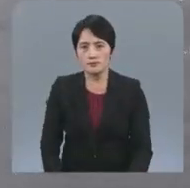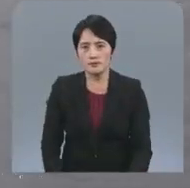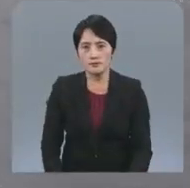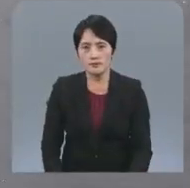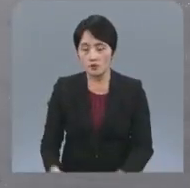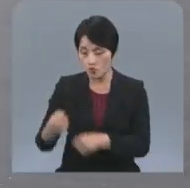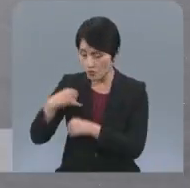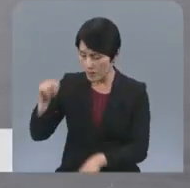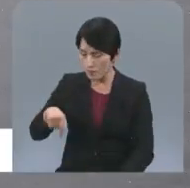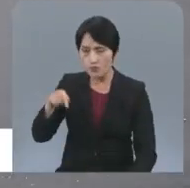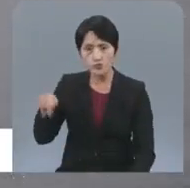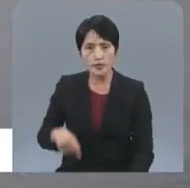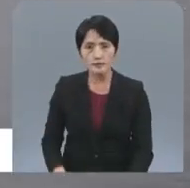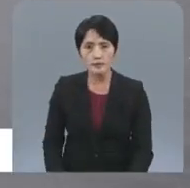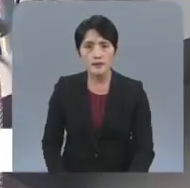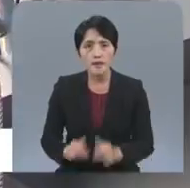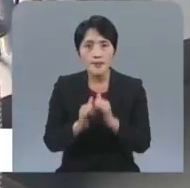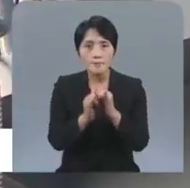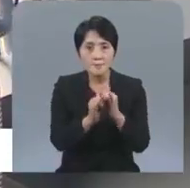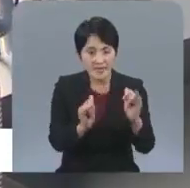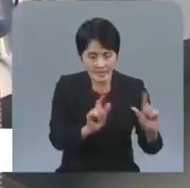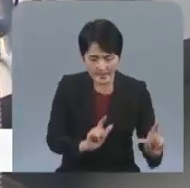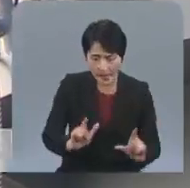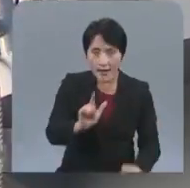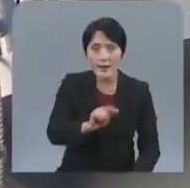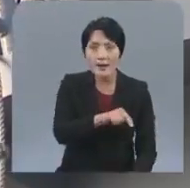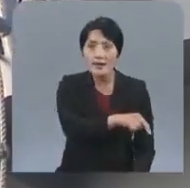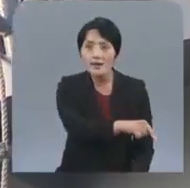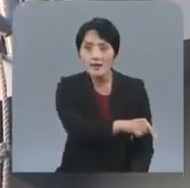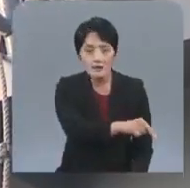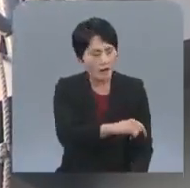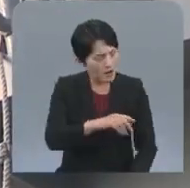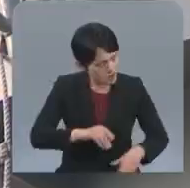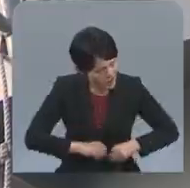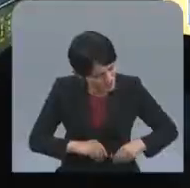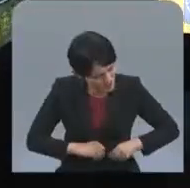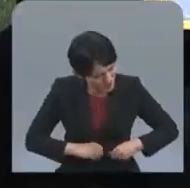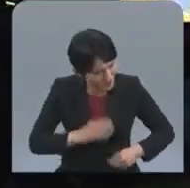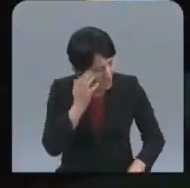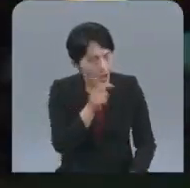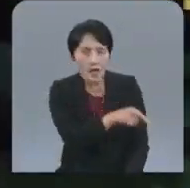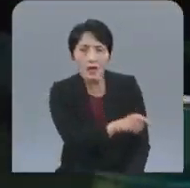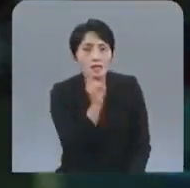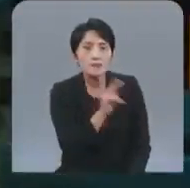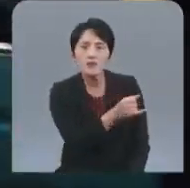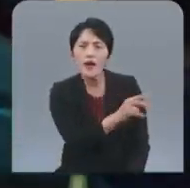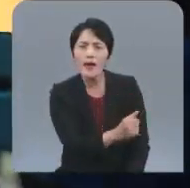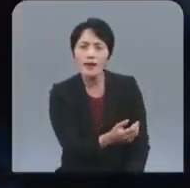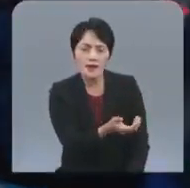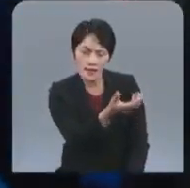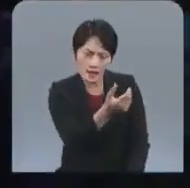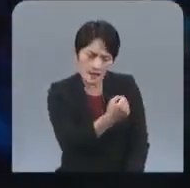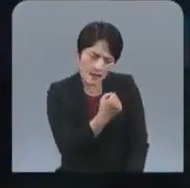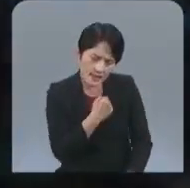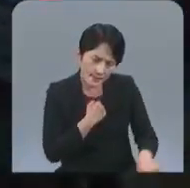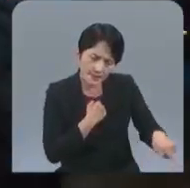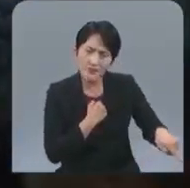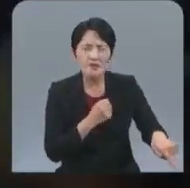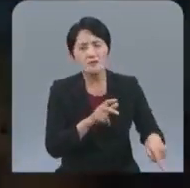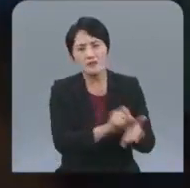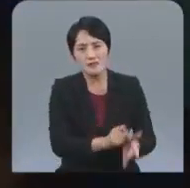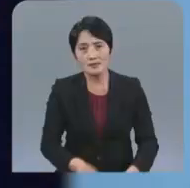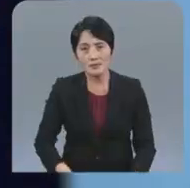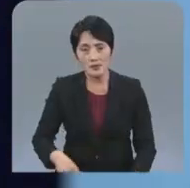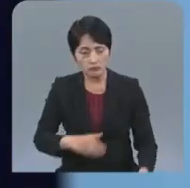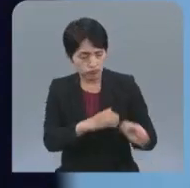calificó la inclusión de su capacidad nuclear en la Constitución como una grave amenaza que socava la paz y la estabilidad en la Península coreana y la comunidad